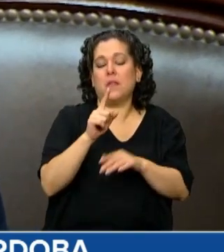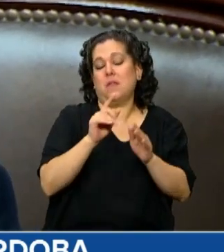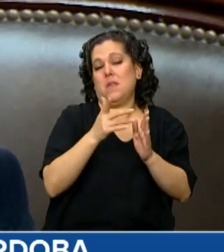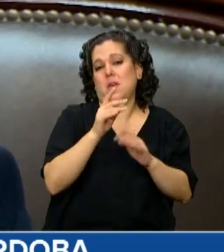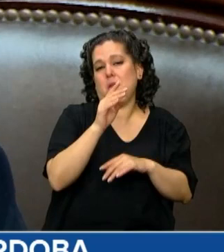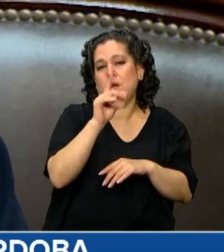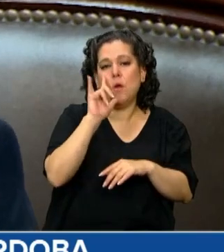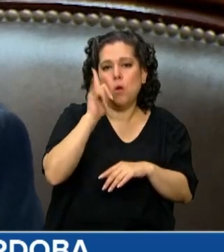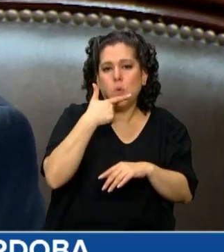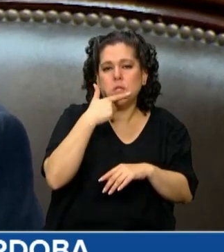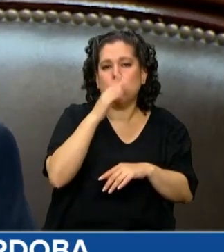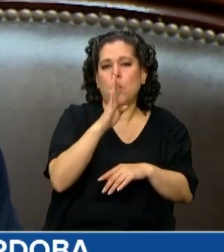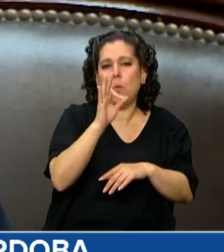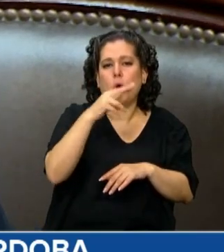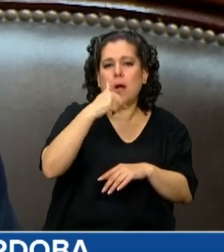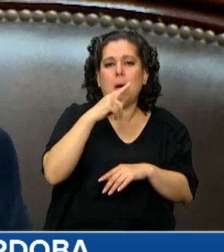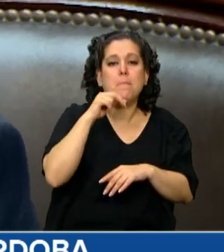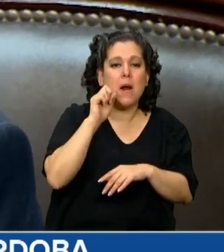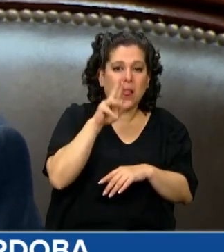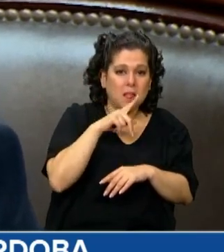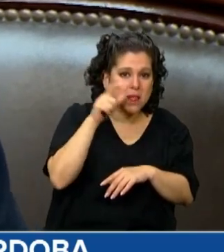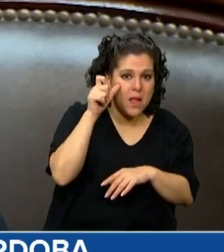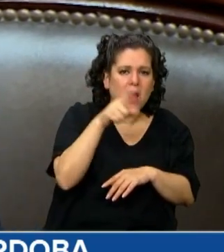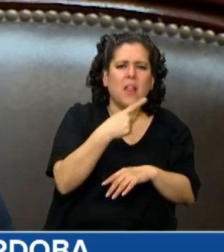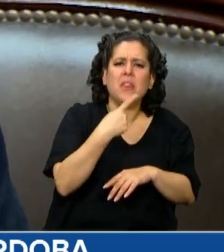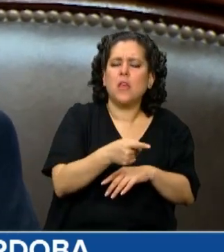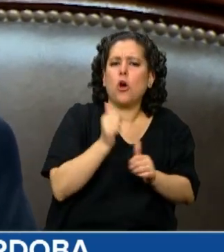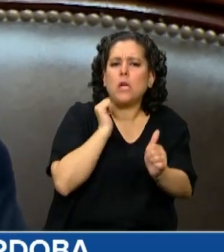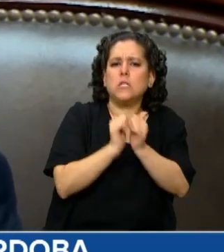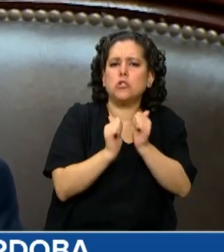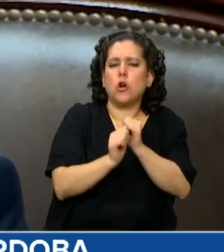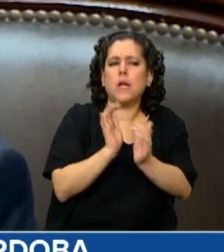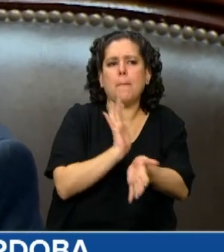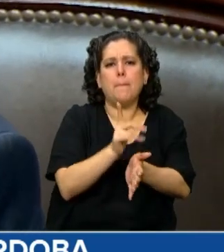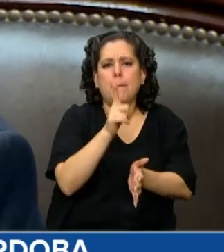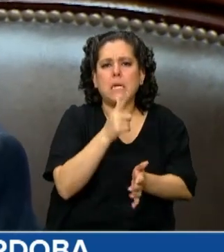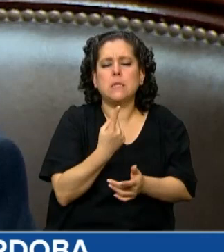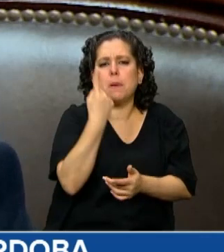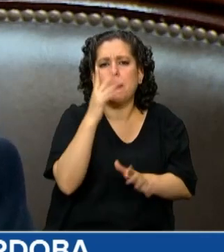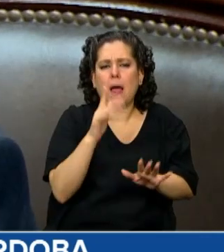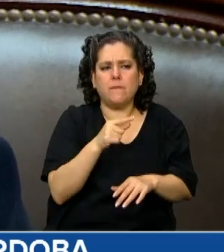Bonaparte, la historia muchas veces sucede la primera vez como una tragedia